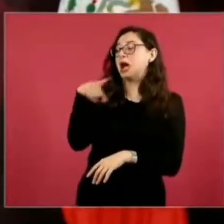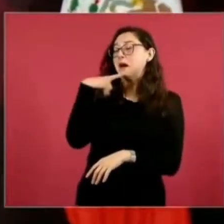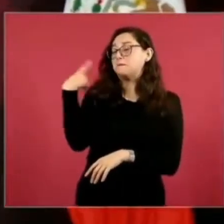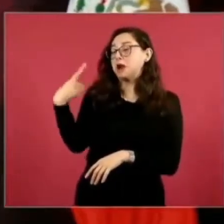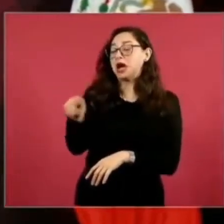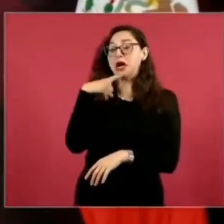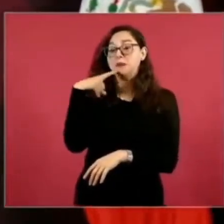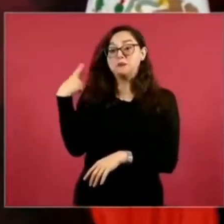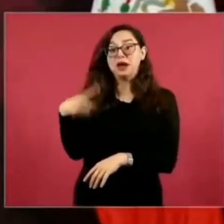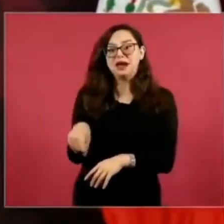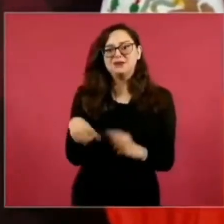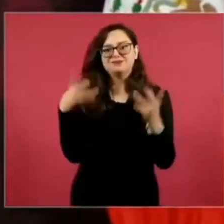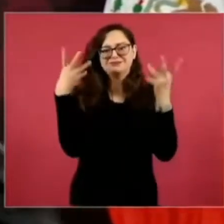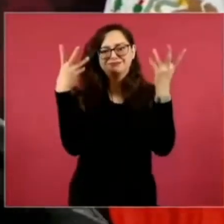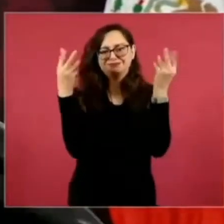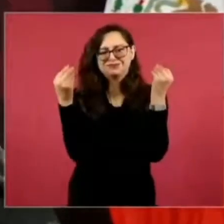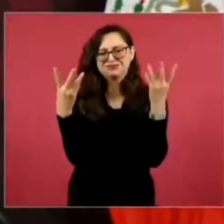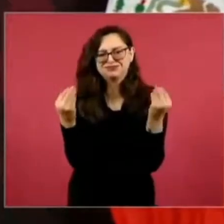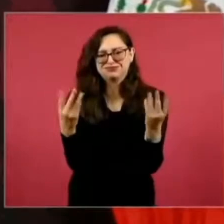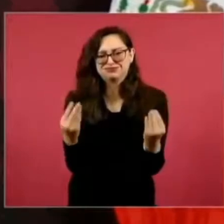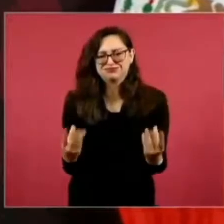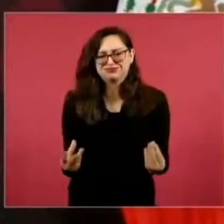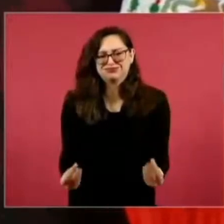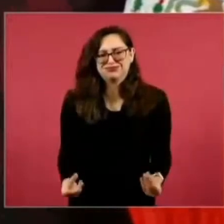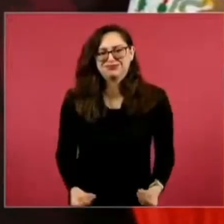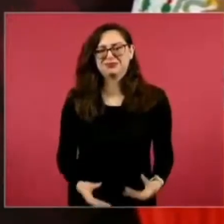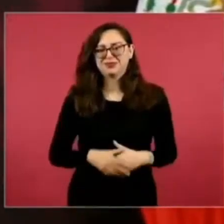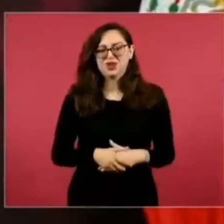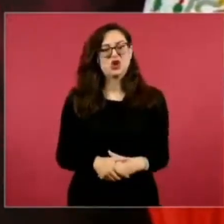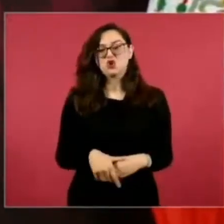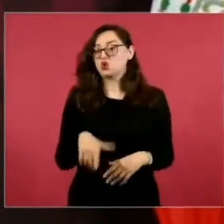Muchísimos. No querían.